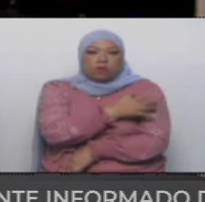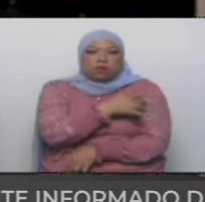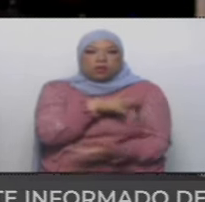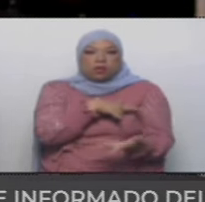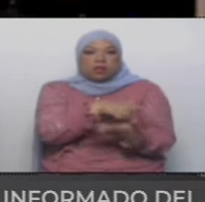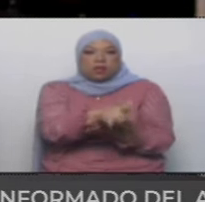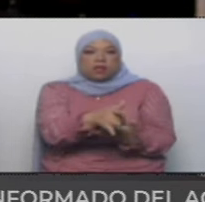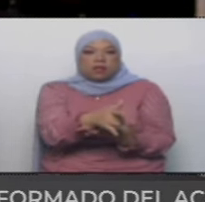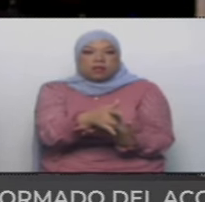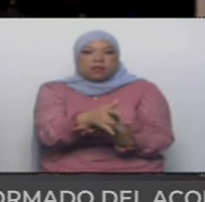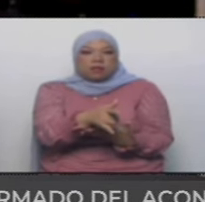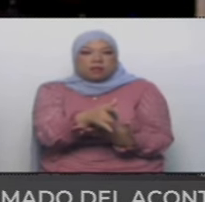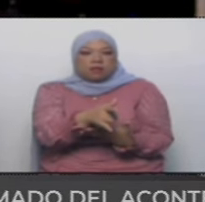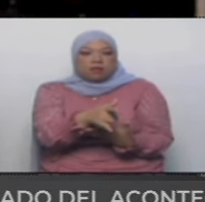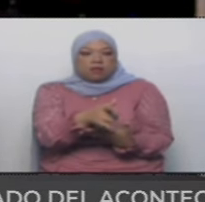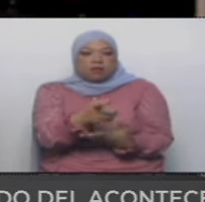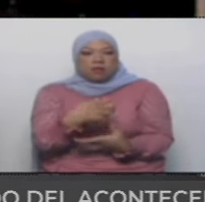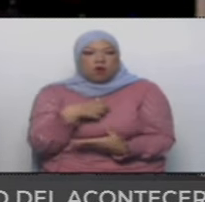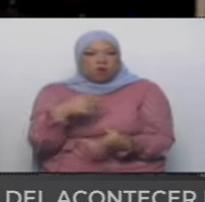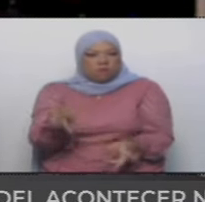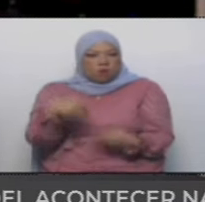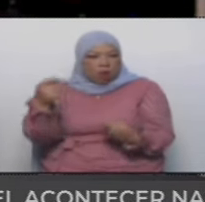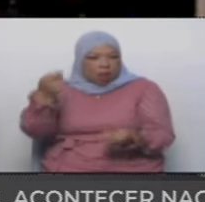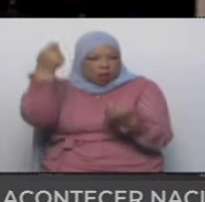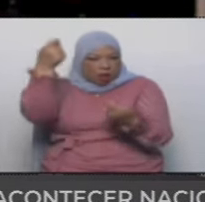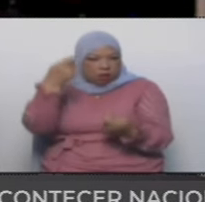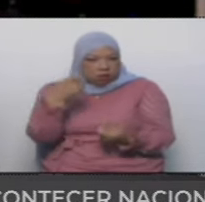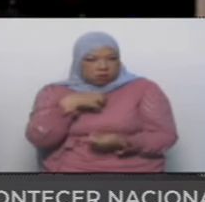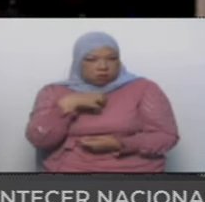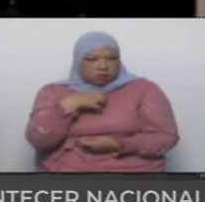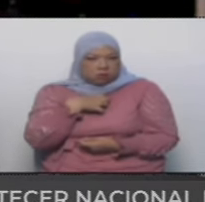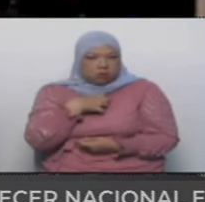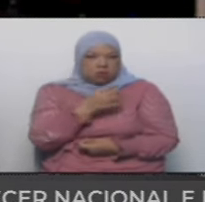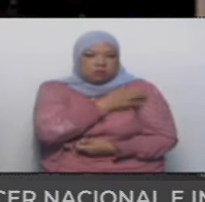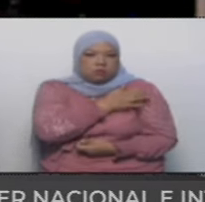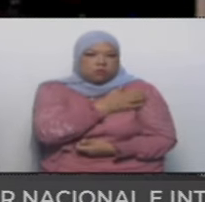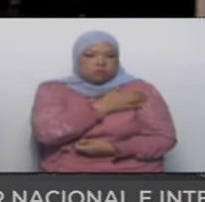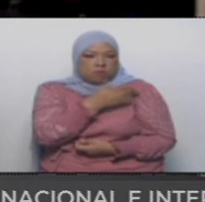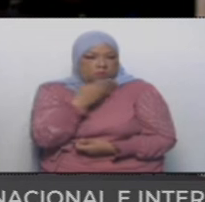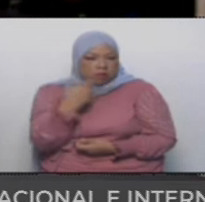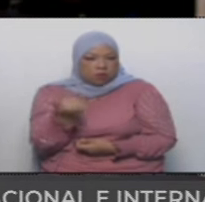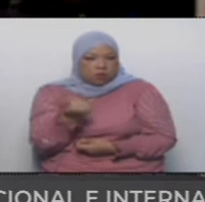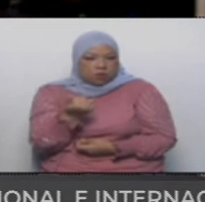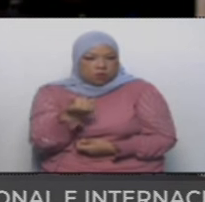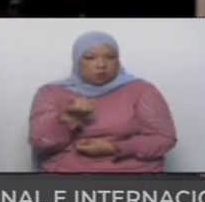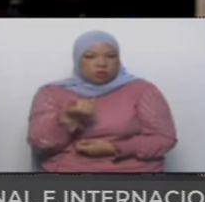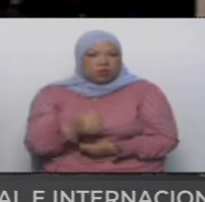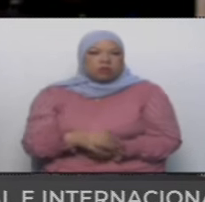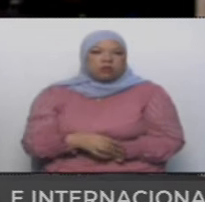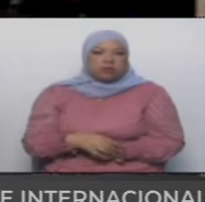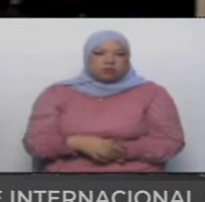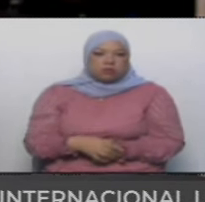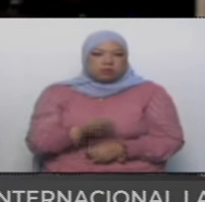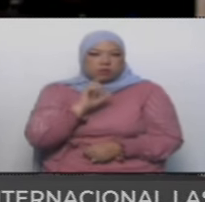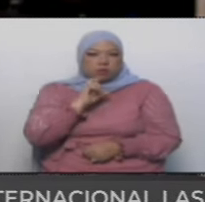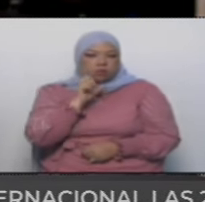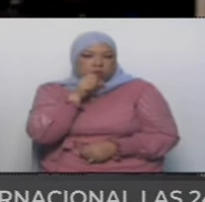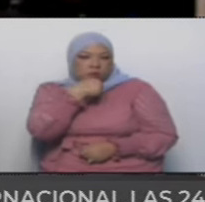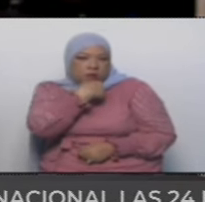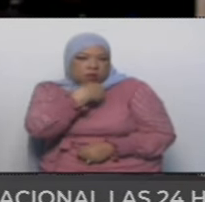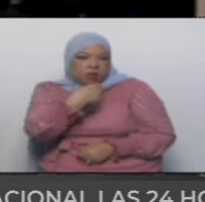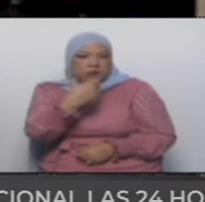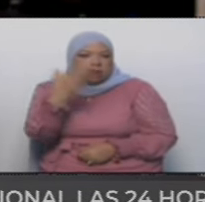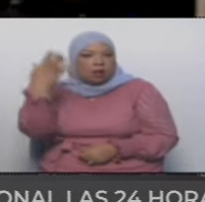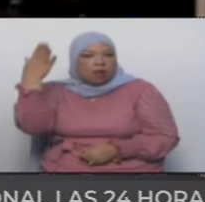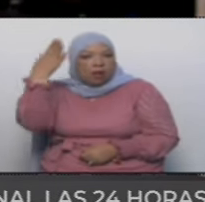llevarse, digamos, su crédito. Quería llevarse al viejito, pues, para ver cómo negociaba con el